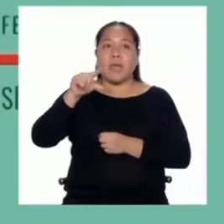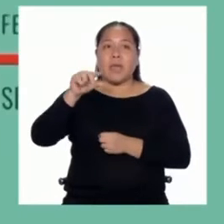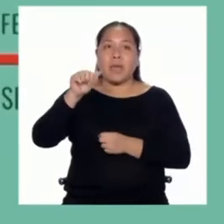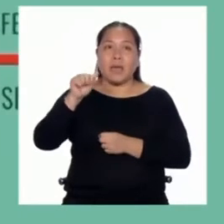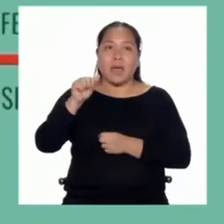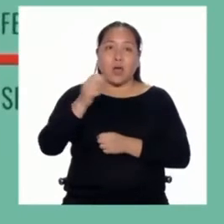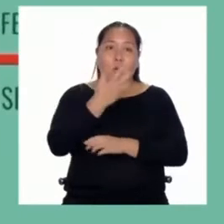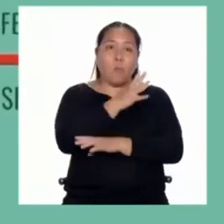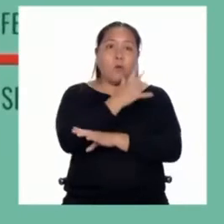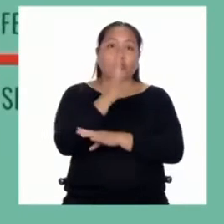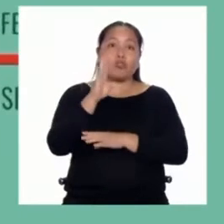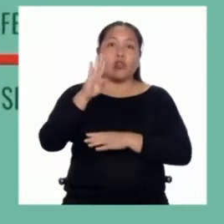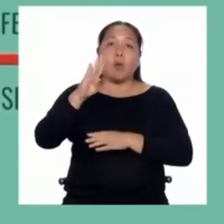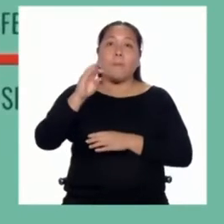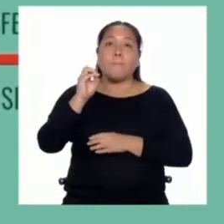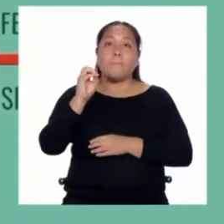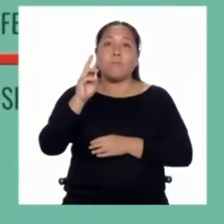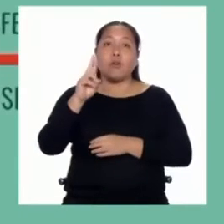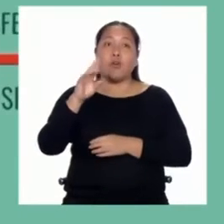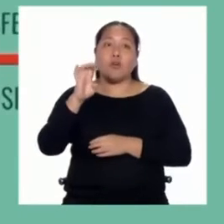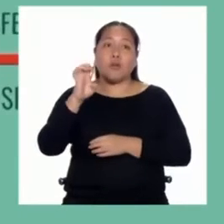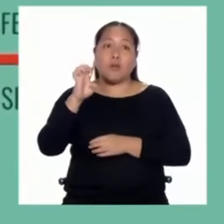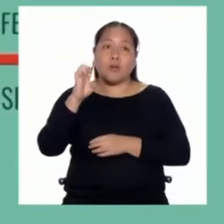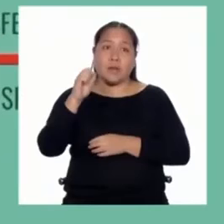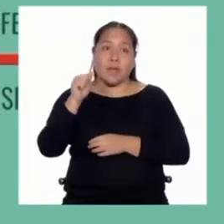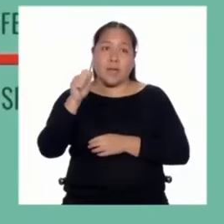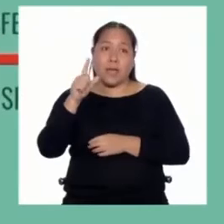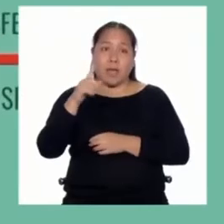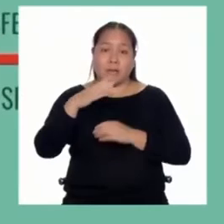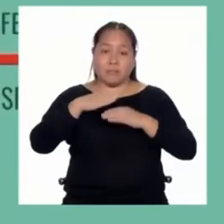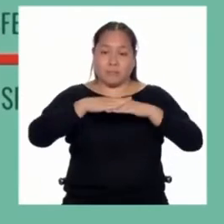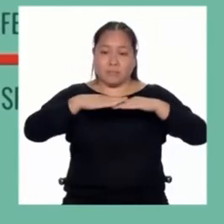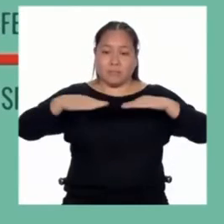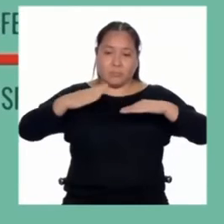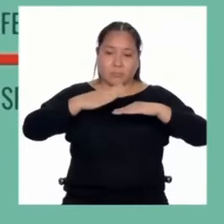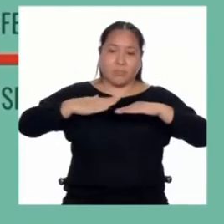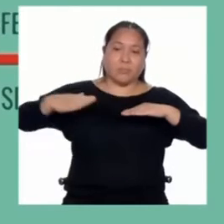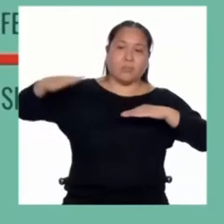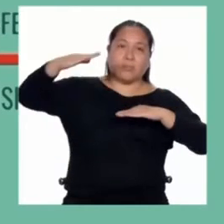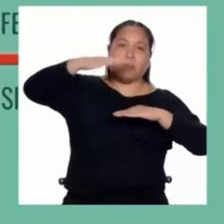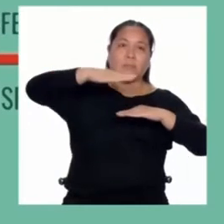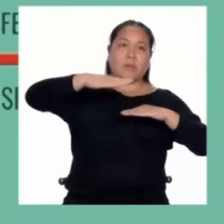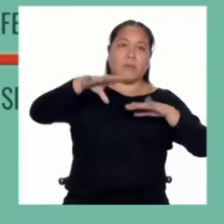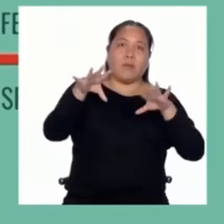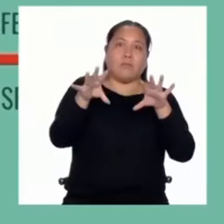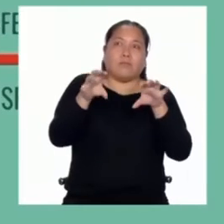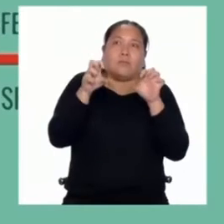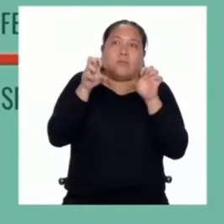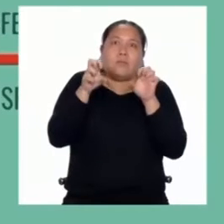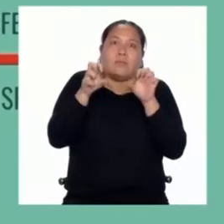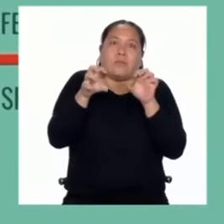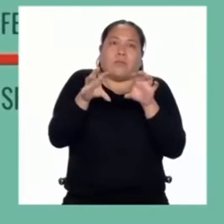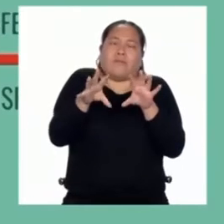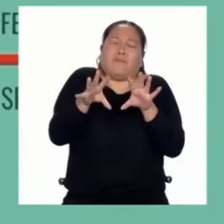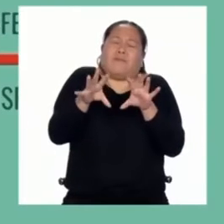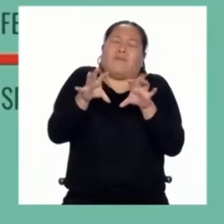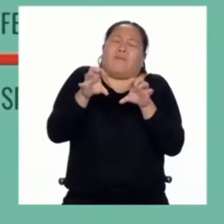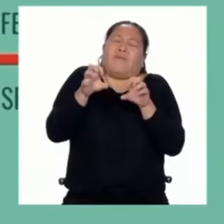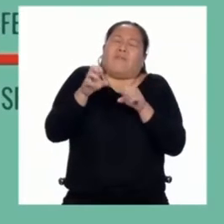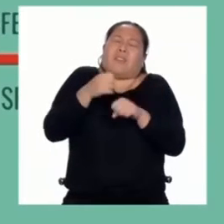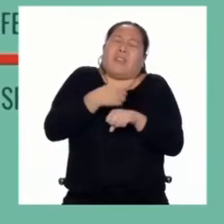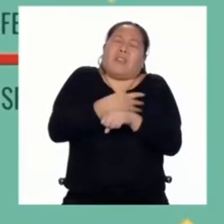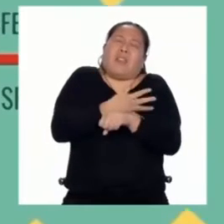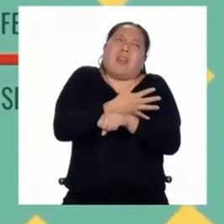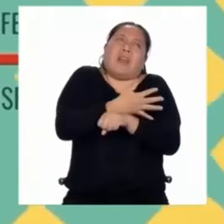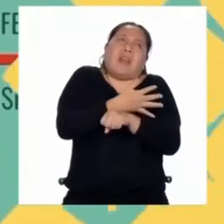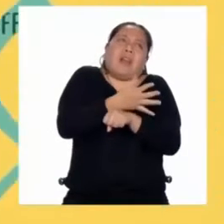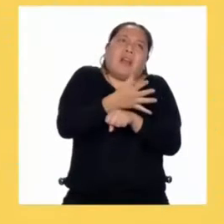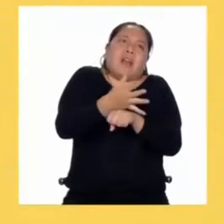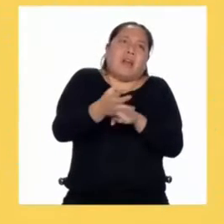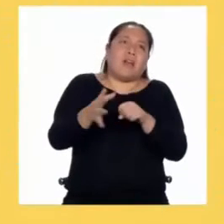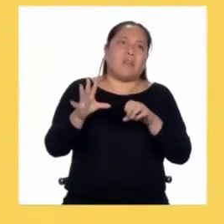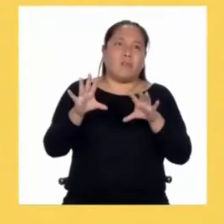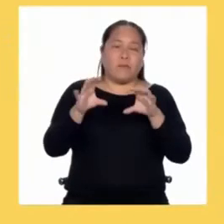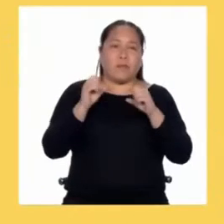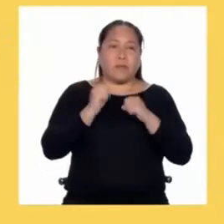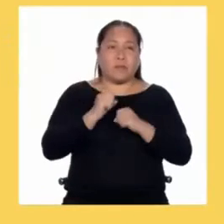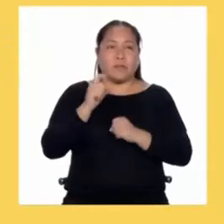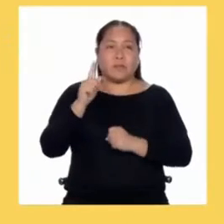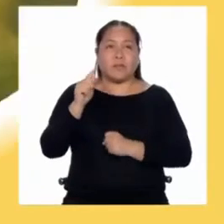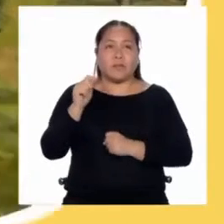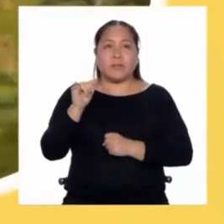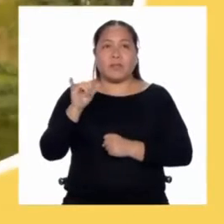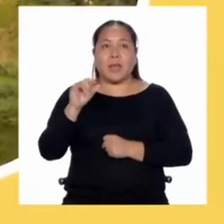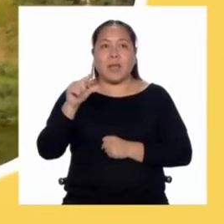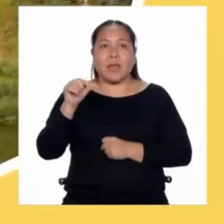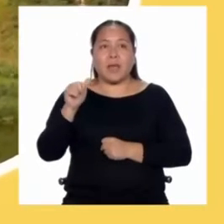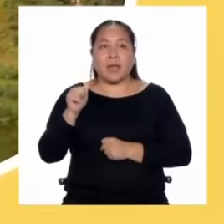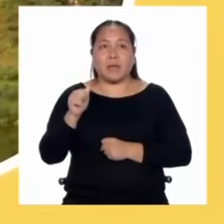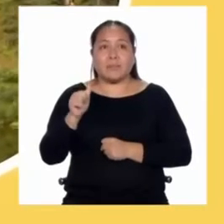en el hemisferio norte de alta latitud, donde los inviernos son muy, pero muy largos y fríos. La taiga está